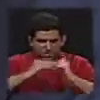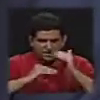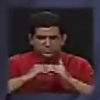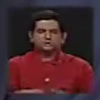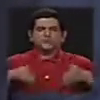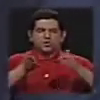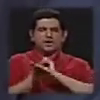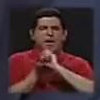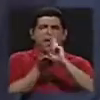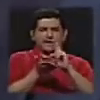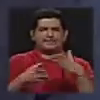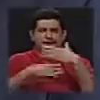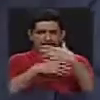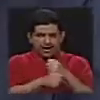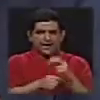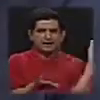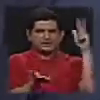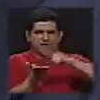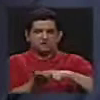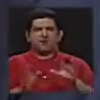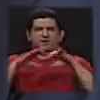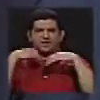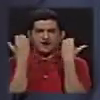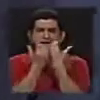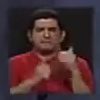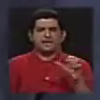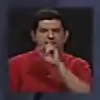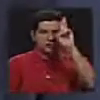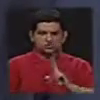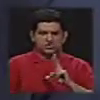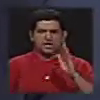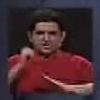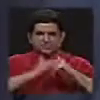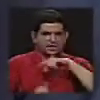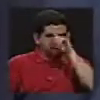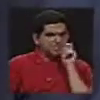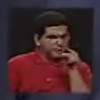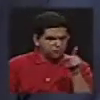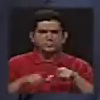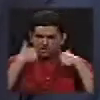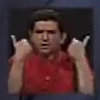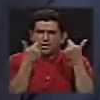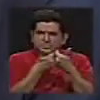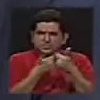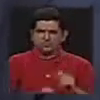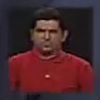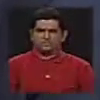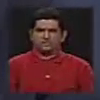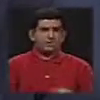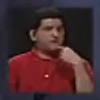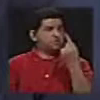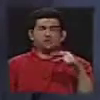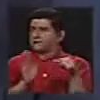Ramón, fue hecho y había sido avalado por la Cámara Costarricense de la Construcción. Fuimos y le preguntamos a la Cámara Costarricense de la Construcción y